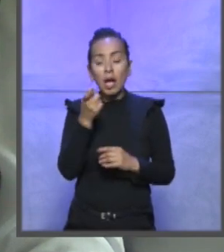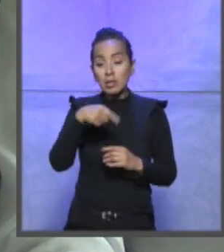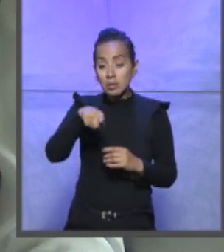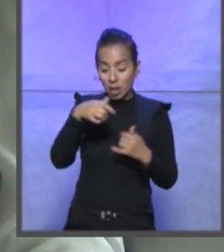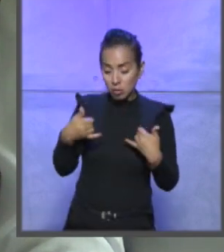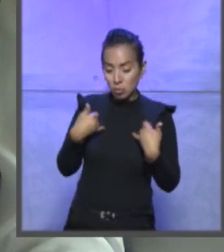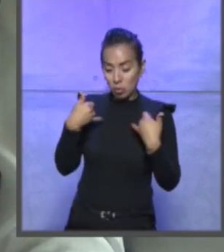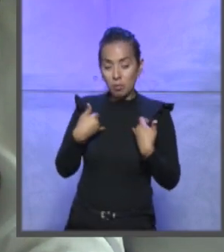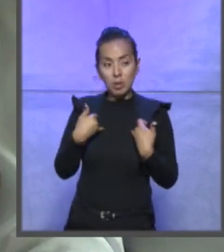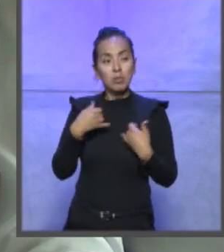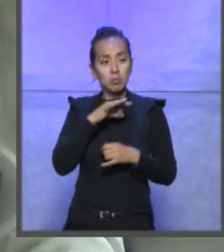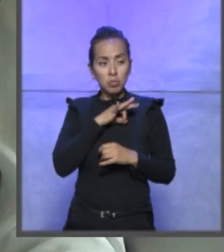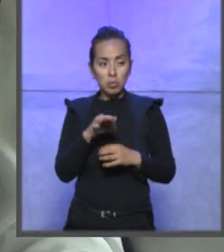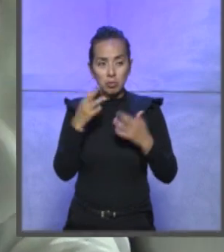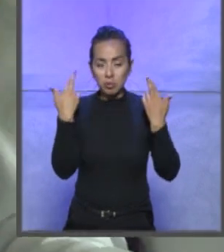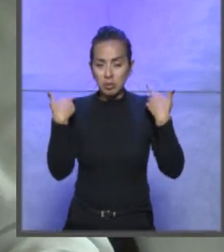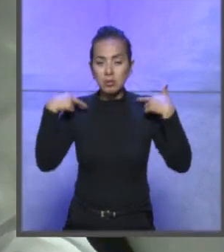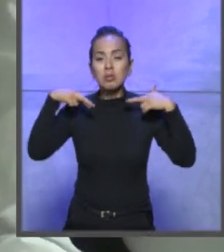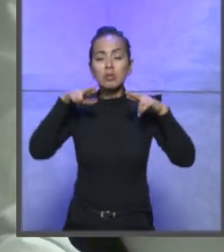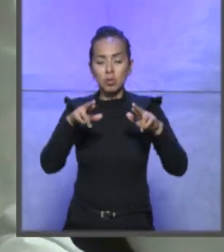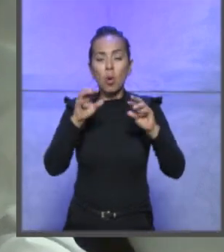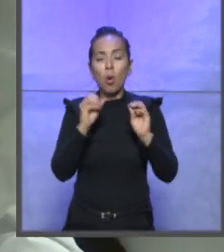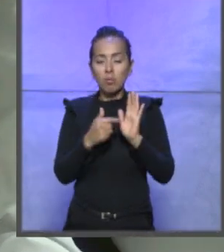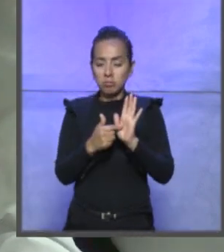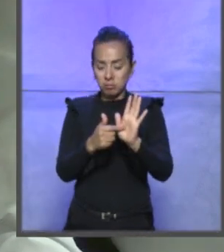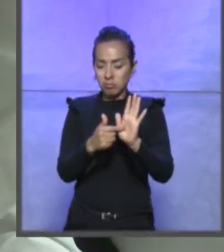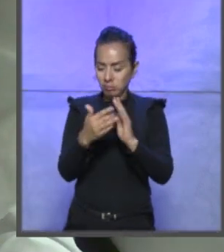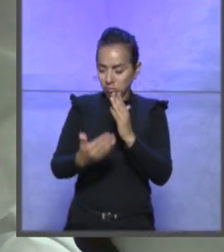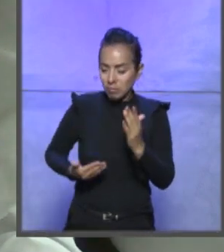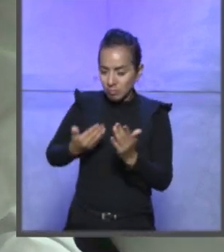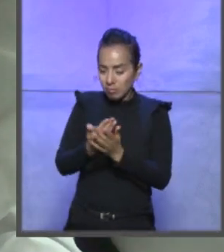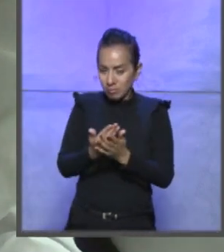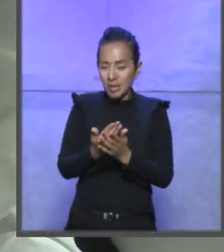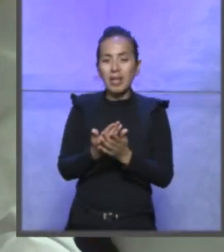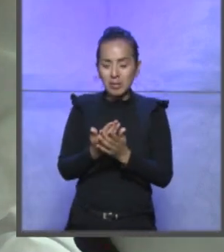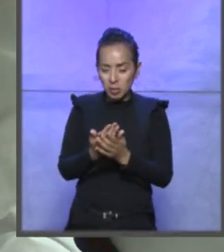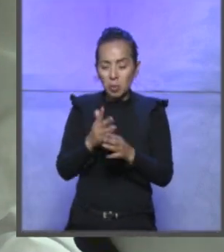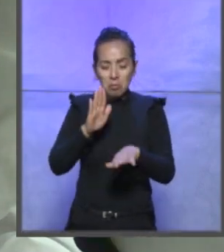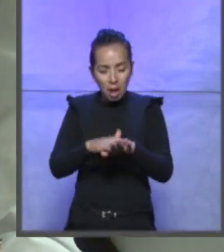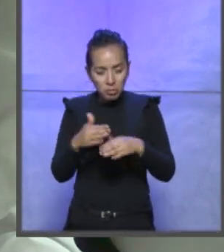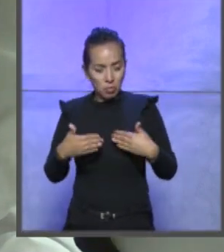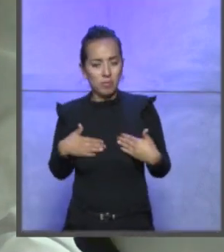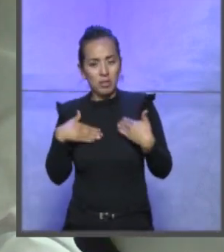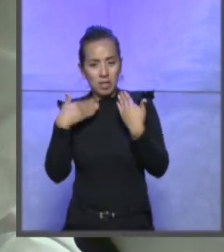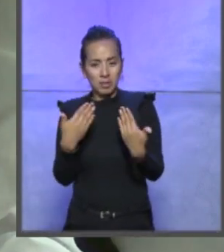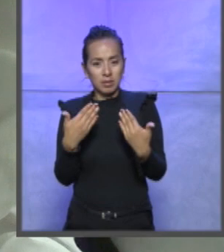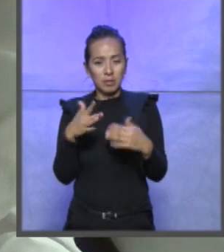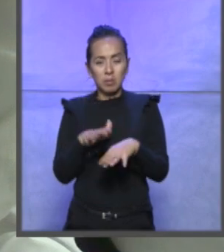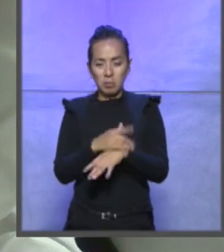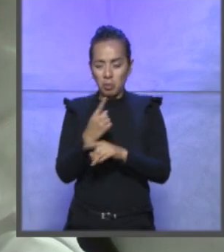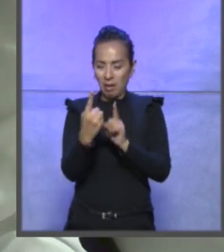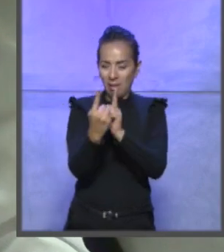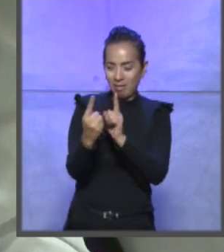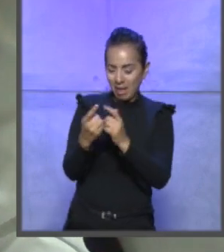nos hace frente a los jóvenes, en el cual podemos representar o presentar nuestros problemas de manera un poquito más de confianza, porque estamos